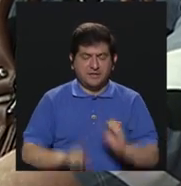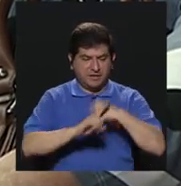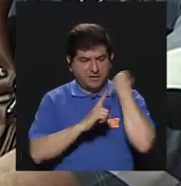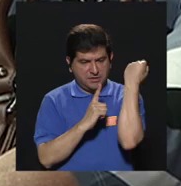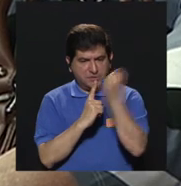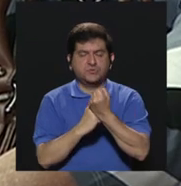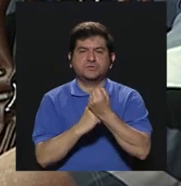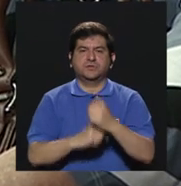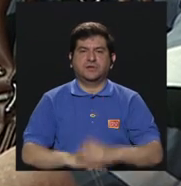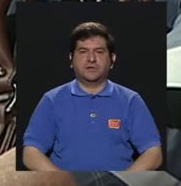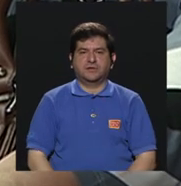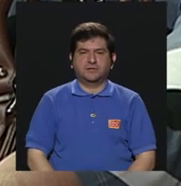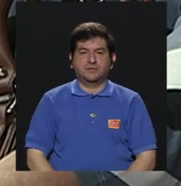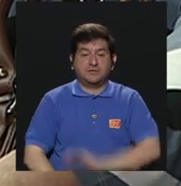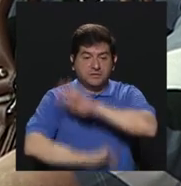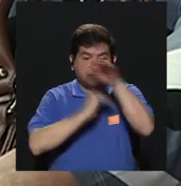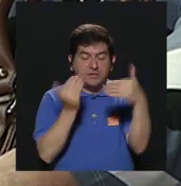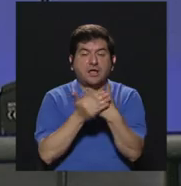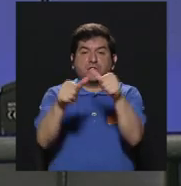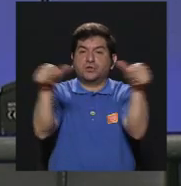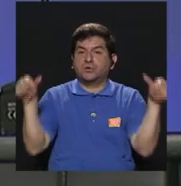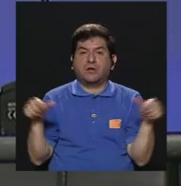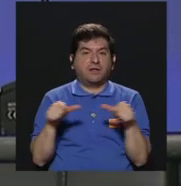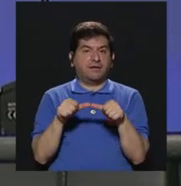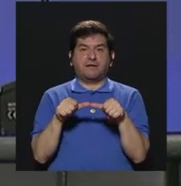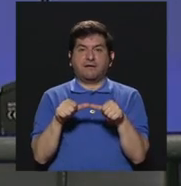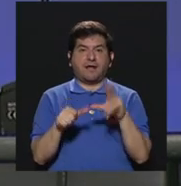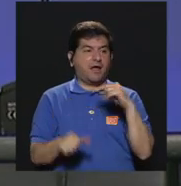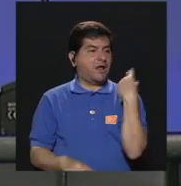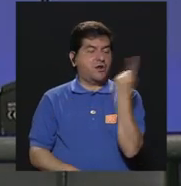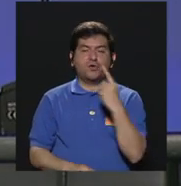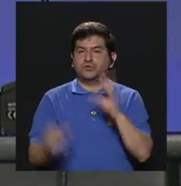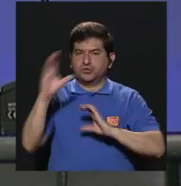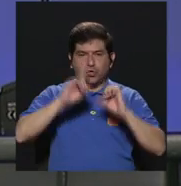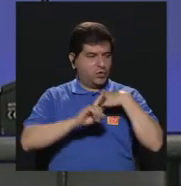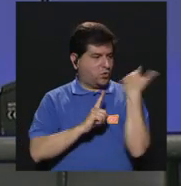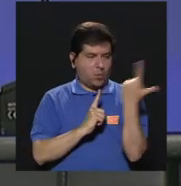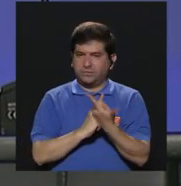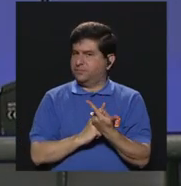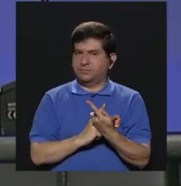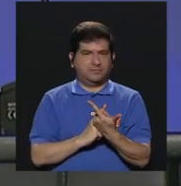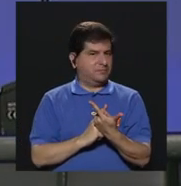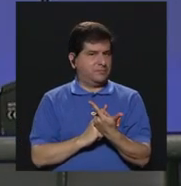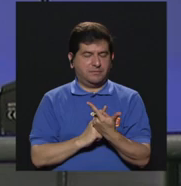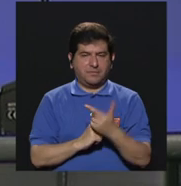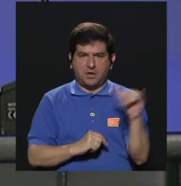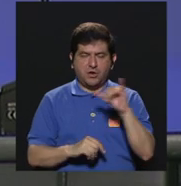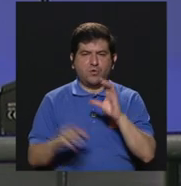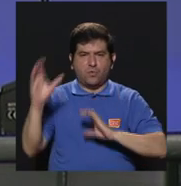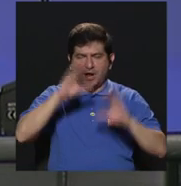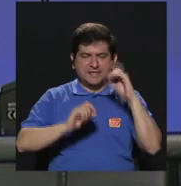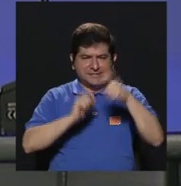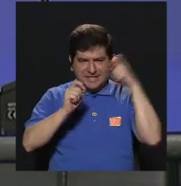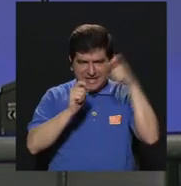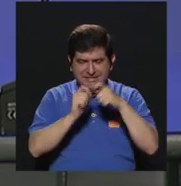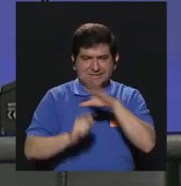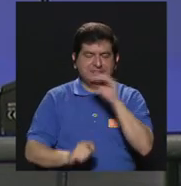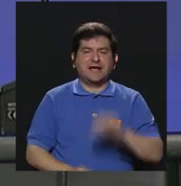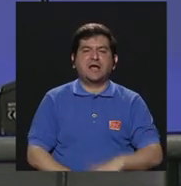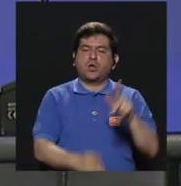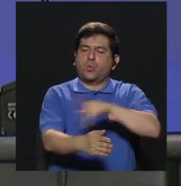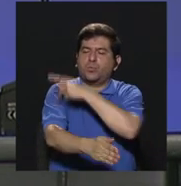sociedad en todos los campos, no solo en las ciencias sociales, tanto en la ciencia exacta como en la